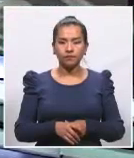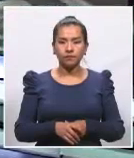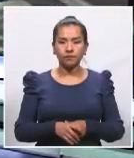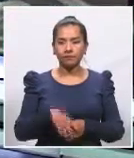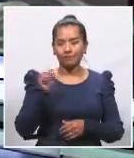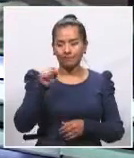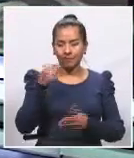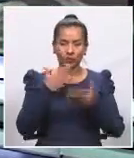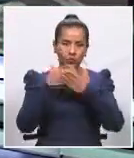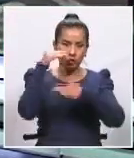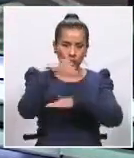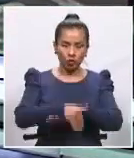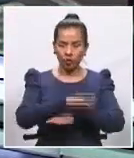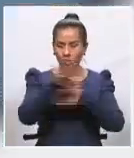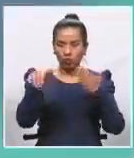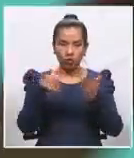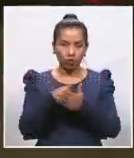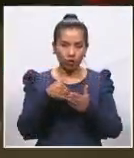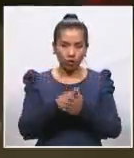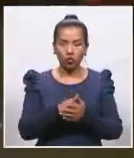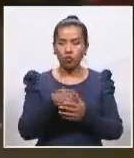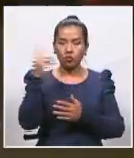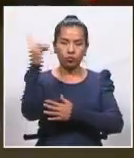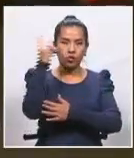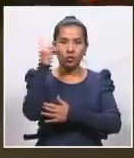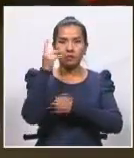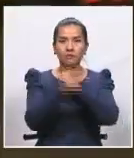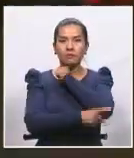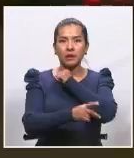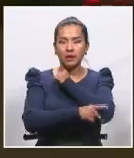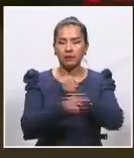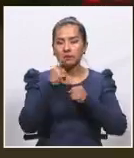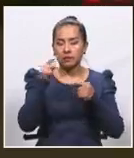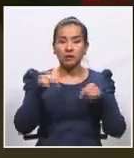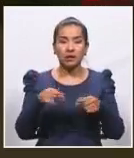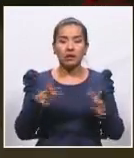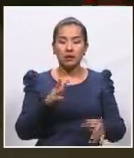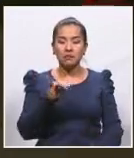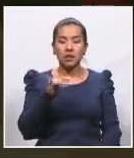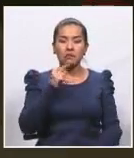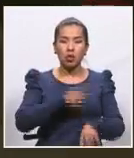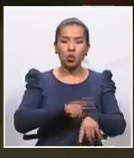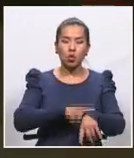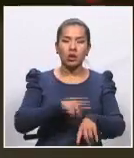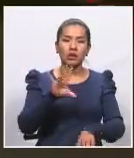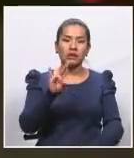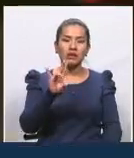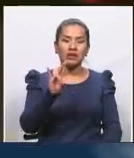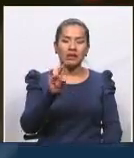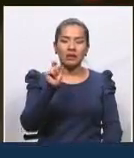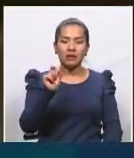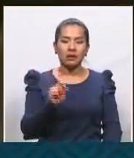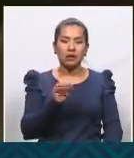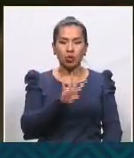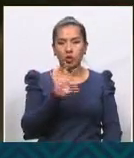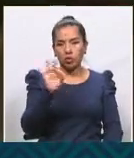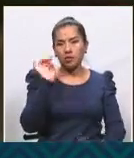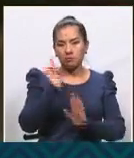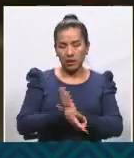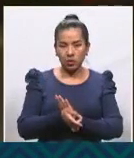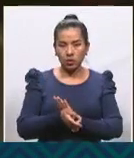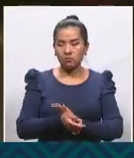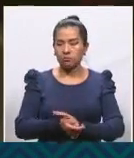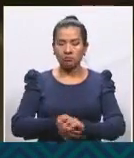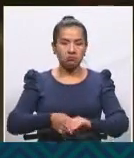Buenas noches, Camila. Buenas noches a todo el país. Acá en la ciudad de Miami son las 19 horas con 49 minutos, la misma